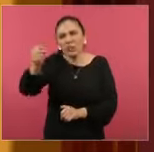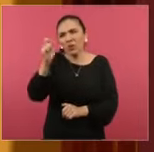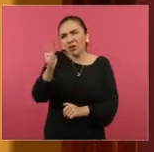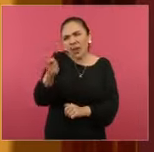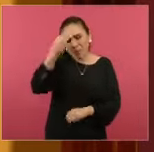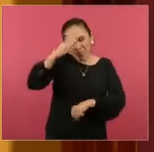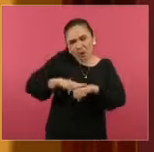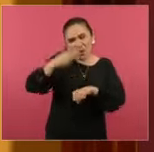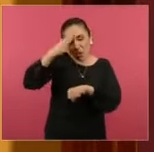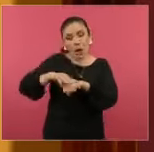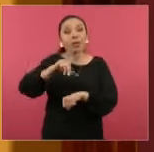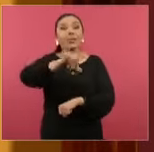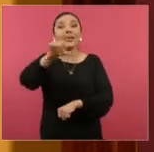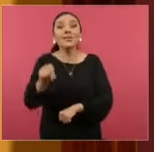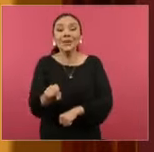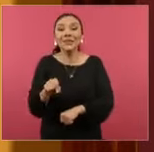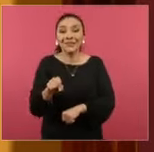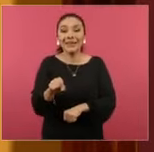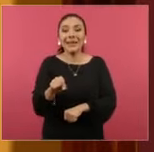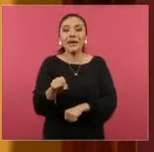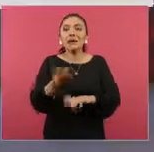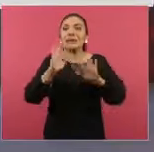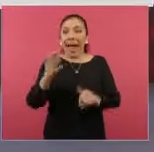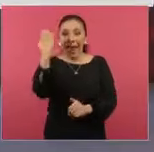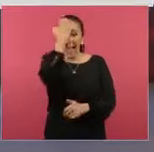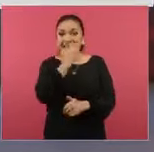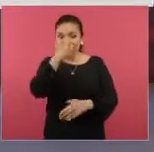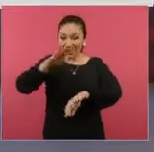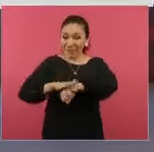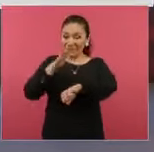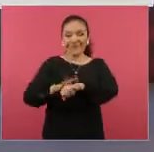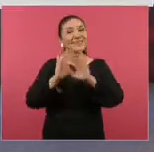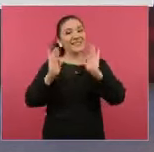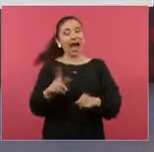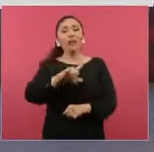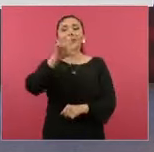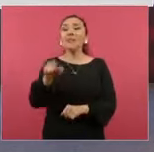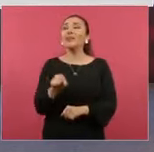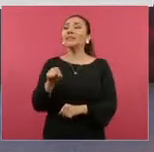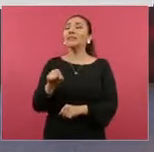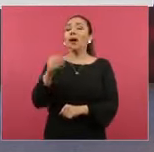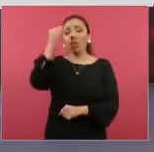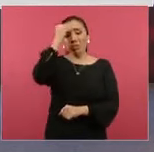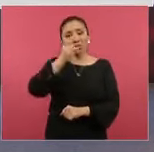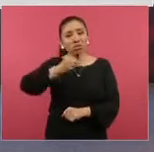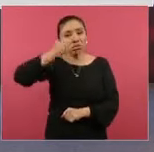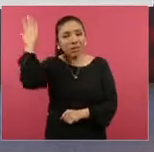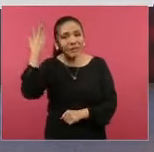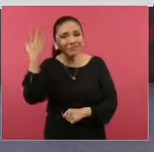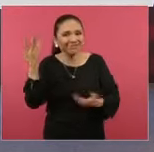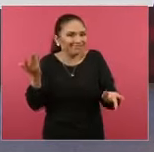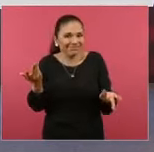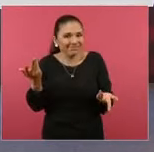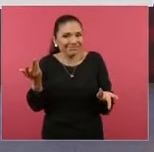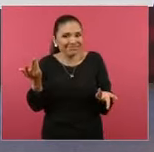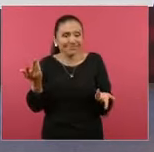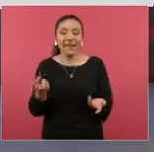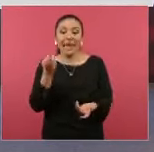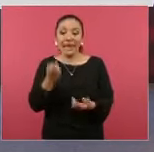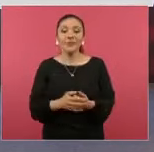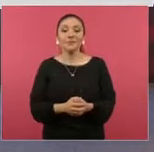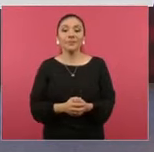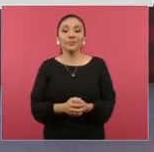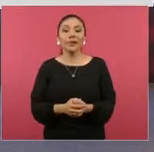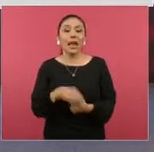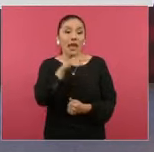algo y de pronto pues ya pasó el examen y ya lo olvidó, ya lo perdió en su cabeza. Responder a las interrogantes